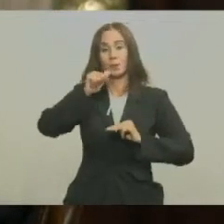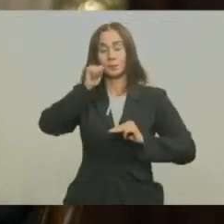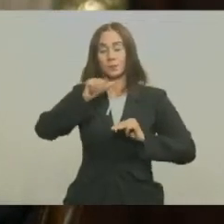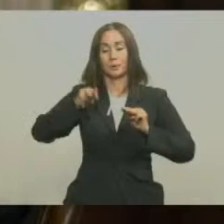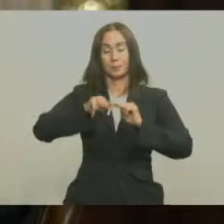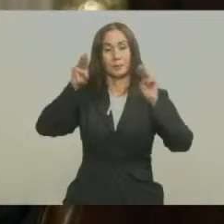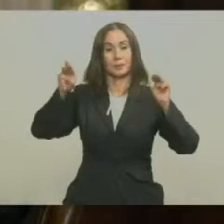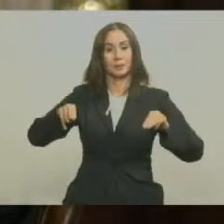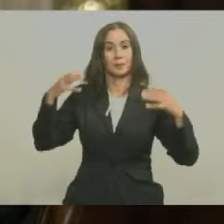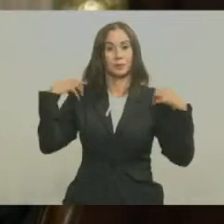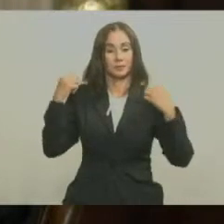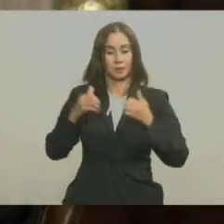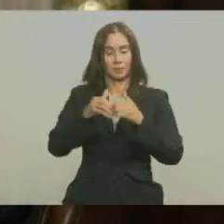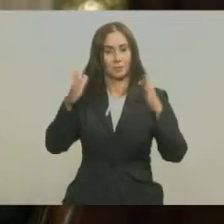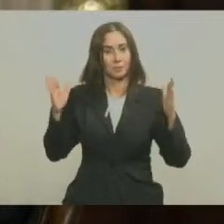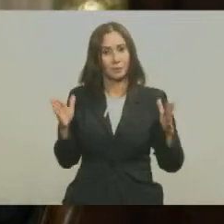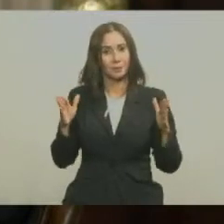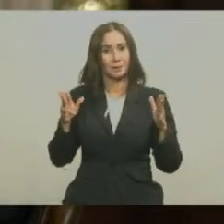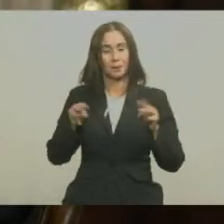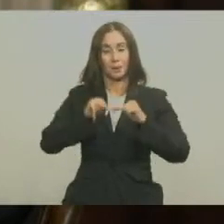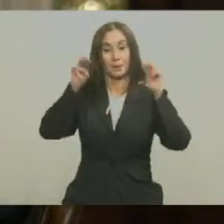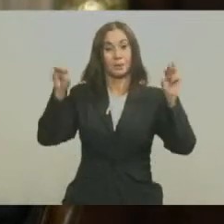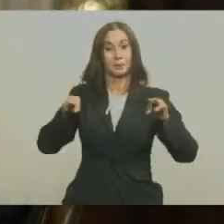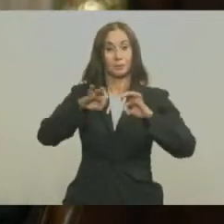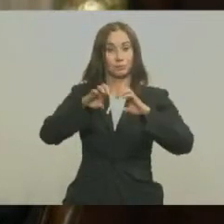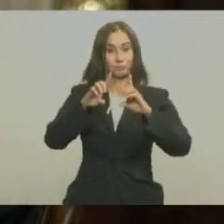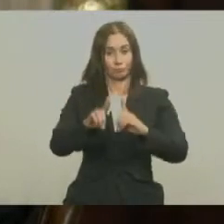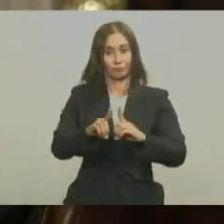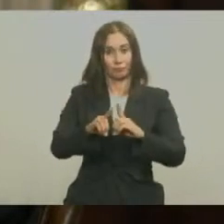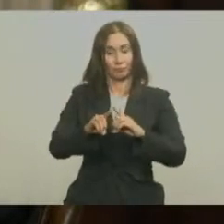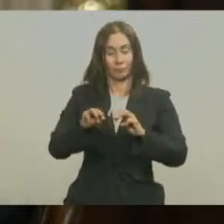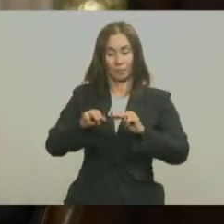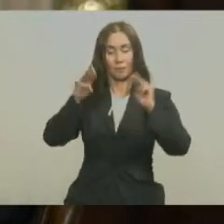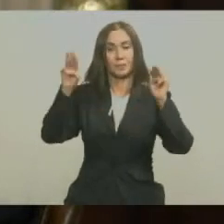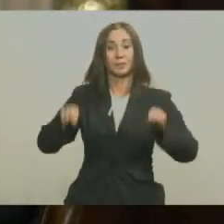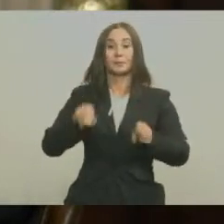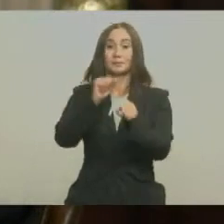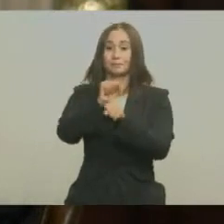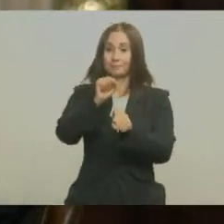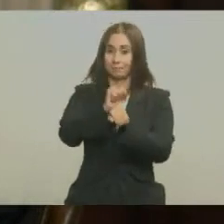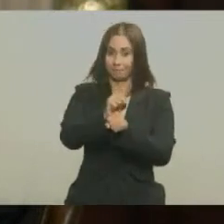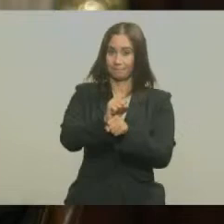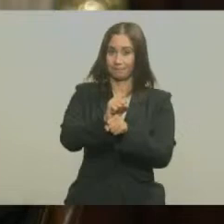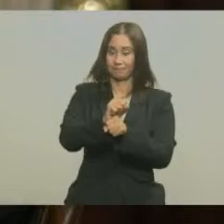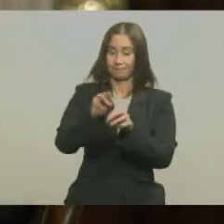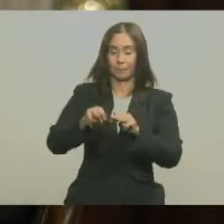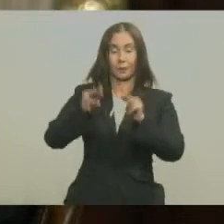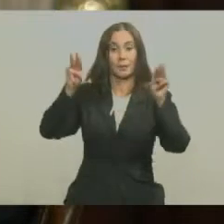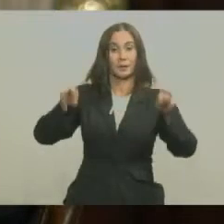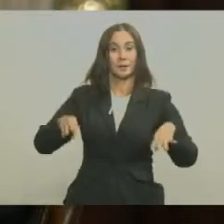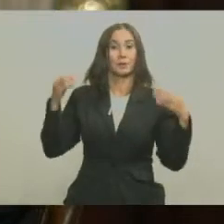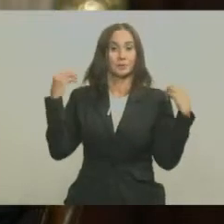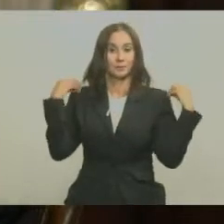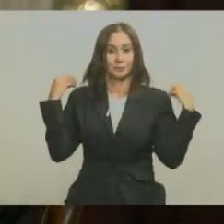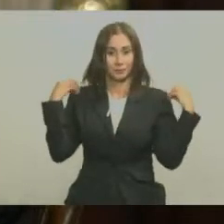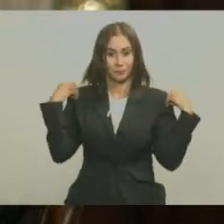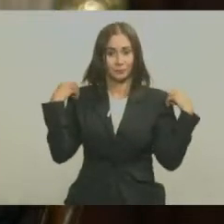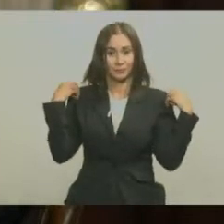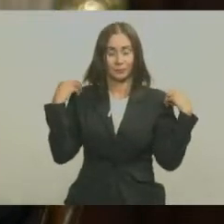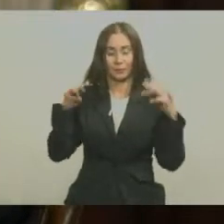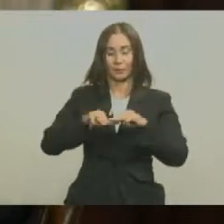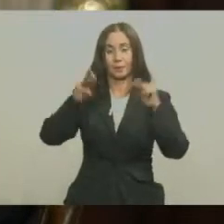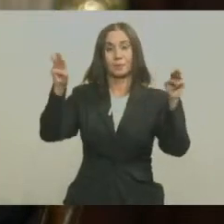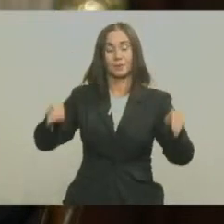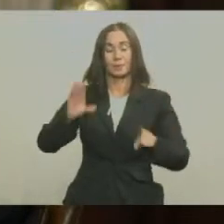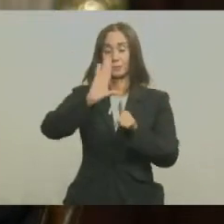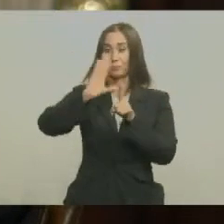Salud Pública, el Ministerio de Educación, el Ministerio de Trabajo, el Ministerio de Deportes, el Ministerio